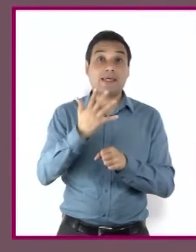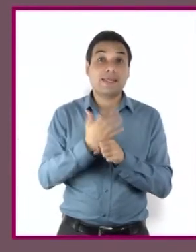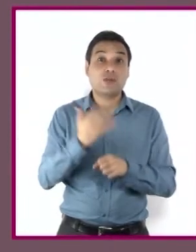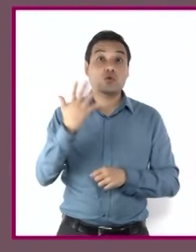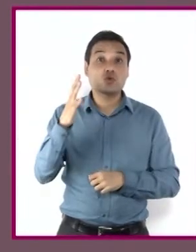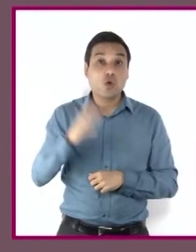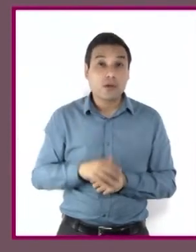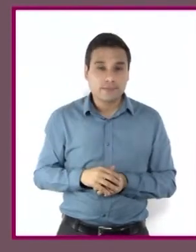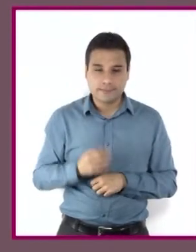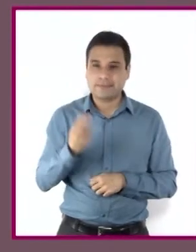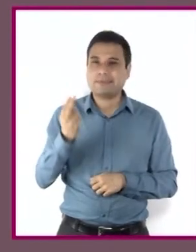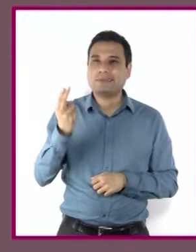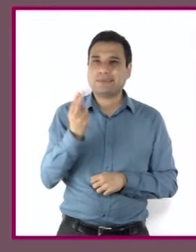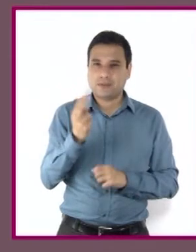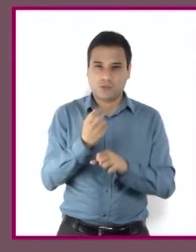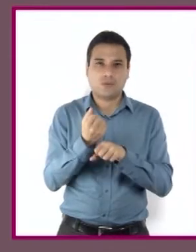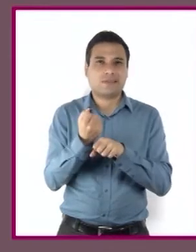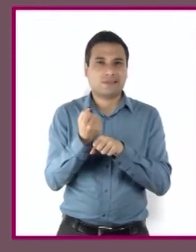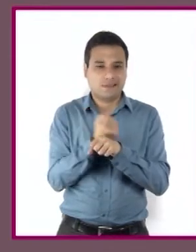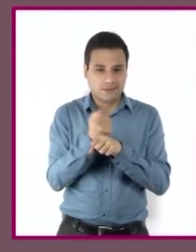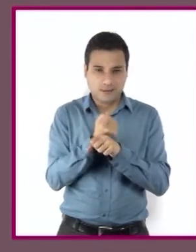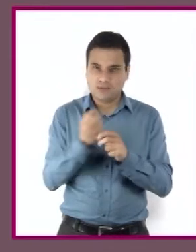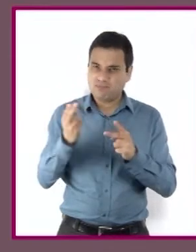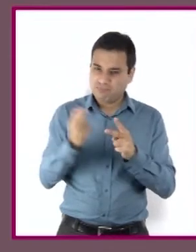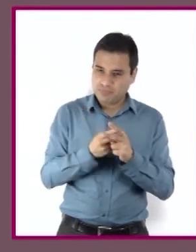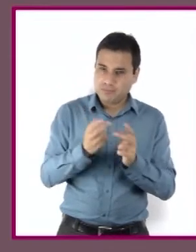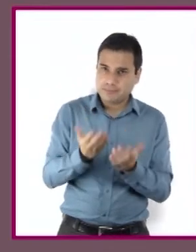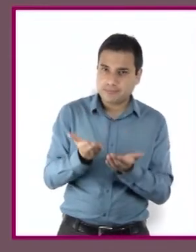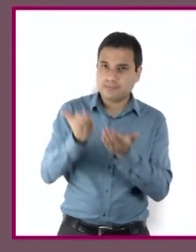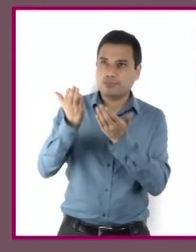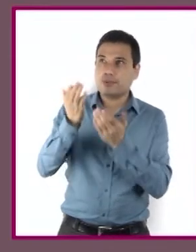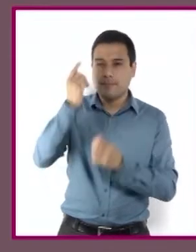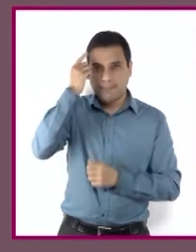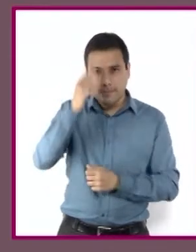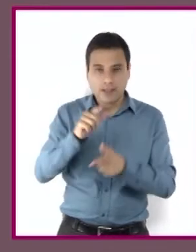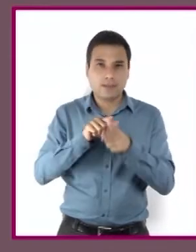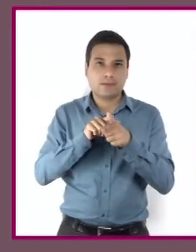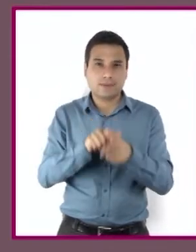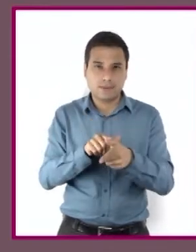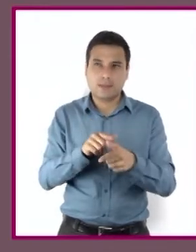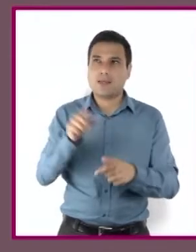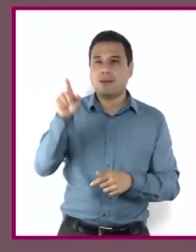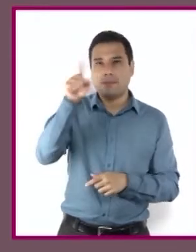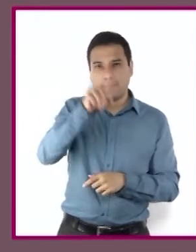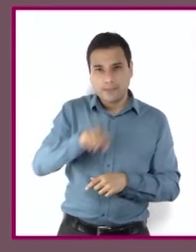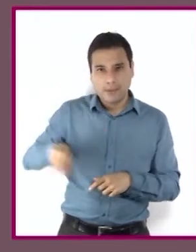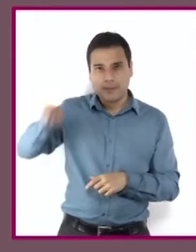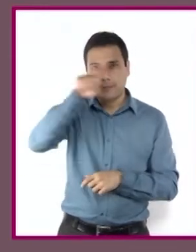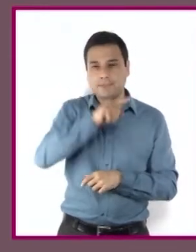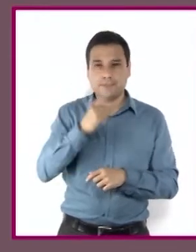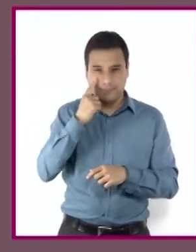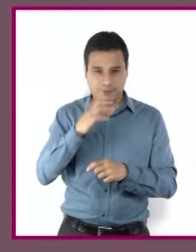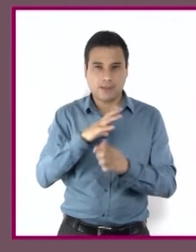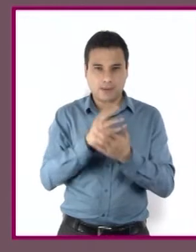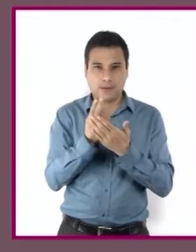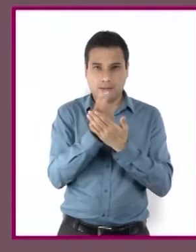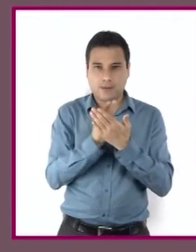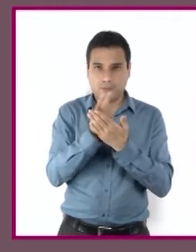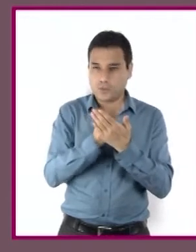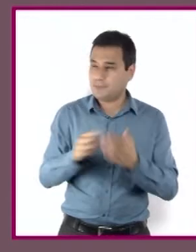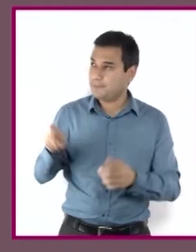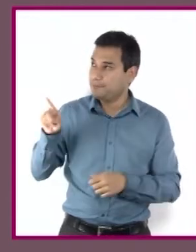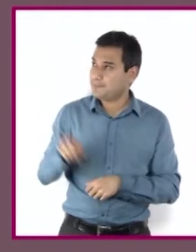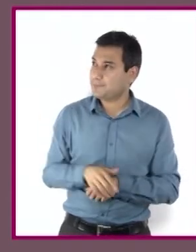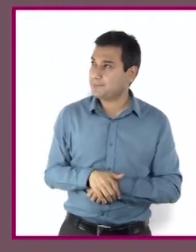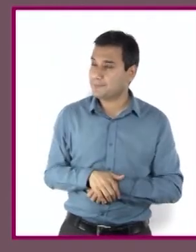necesitaba sangre para realizar su recorrido diario y se encuentra representado en la parte central de la piedra del sol, el